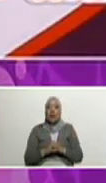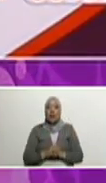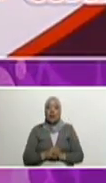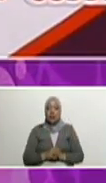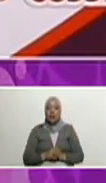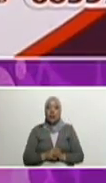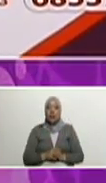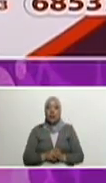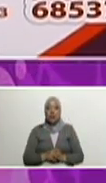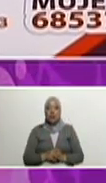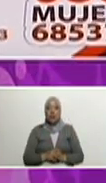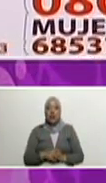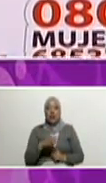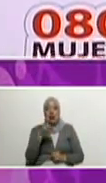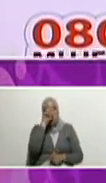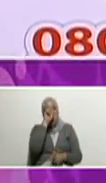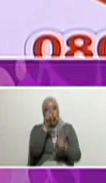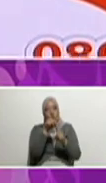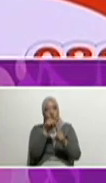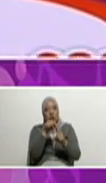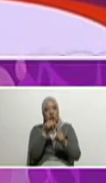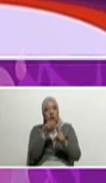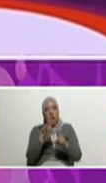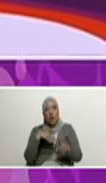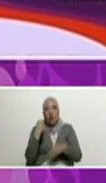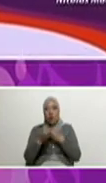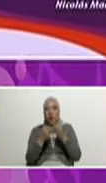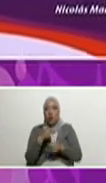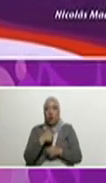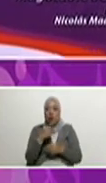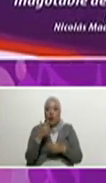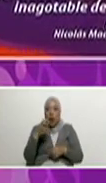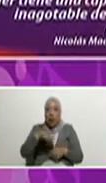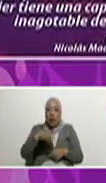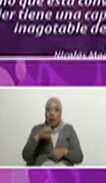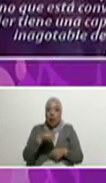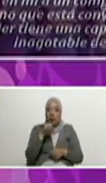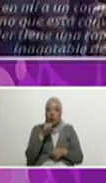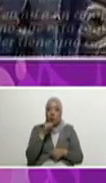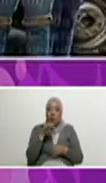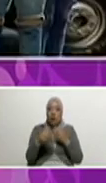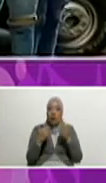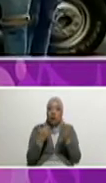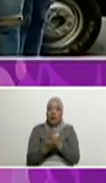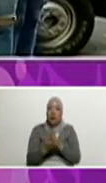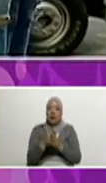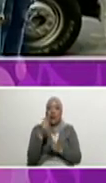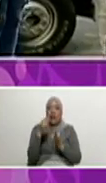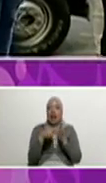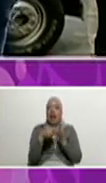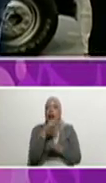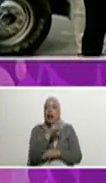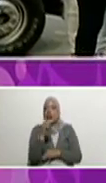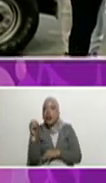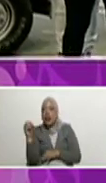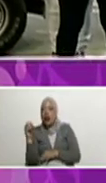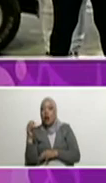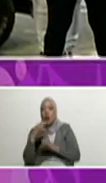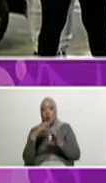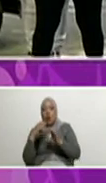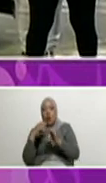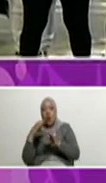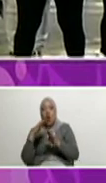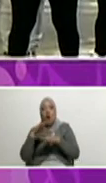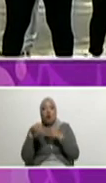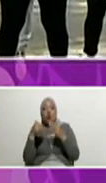Mira, la meta que yo le he puesto al Estado Mayor es llegar a 100 unidades móviles para que recorran todos